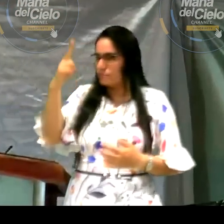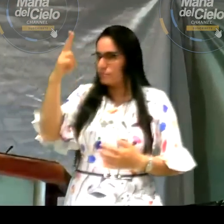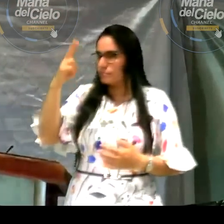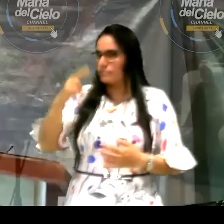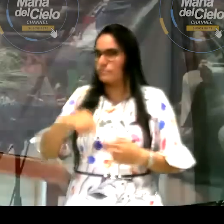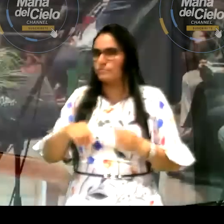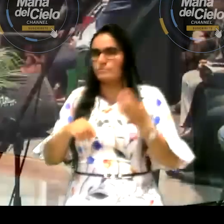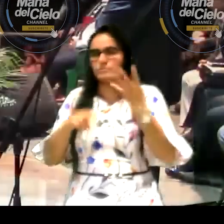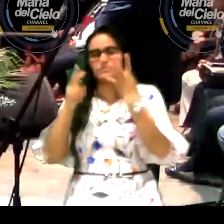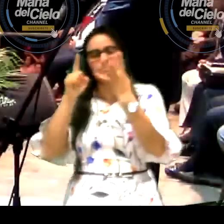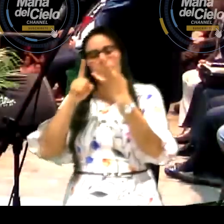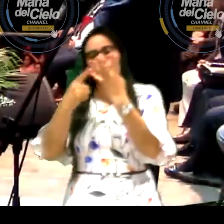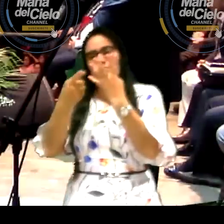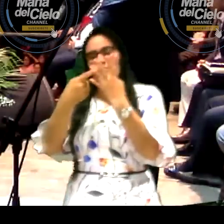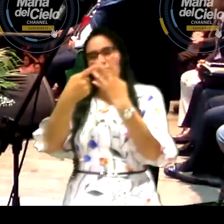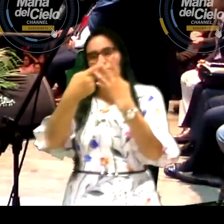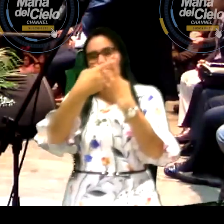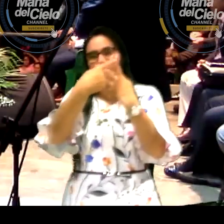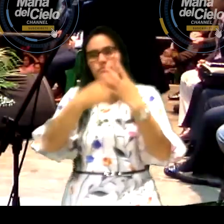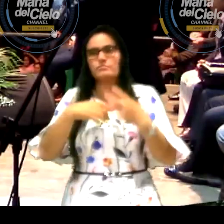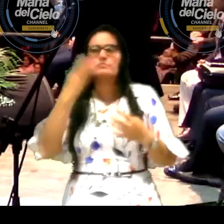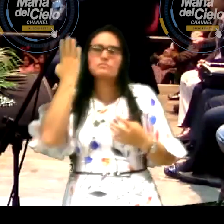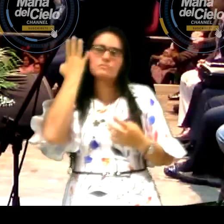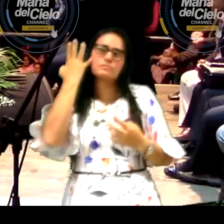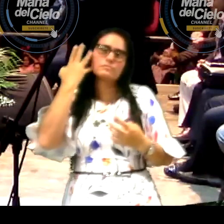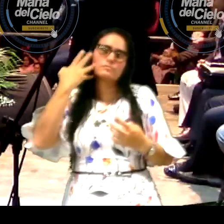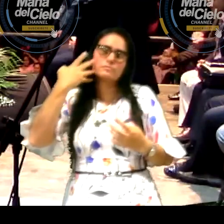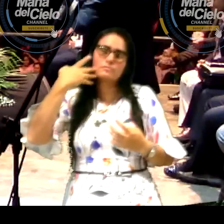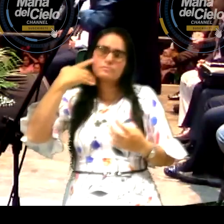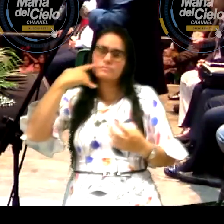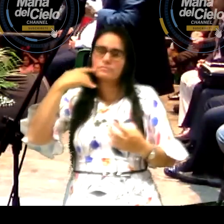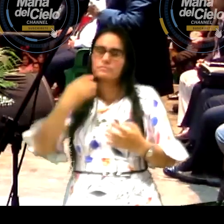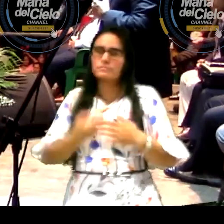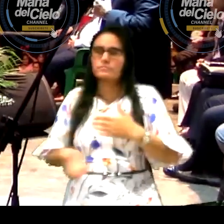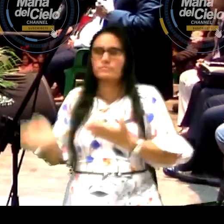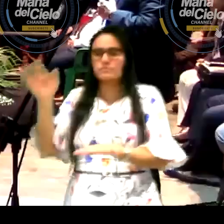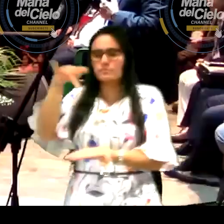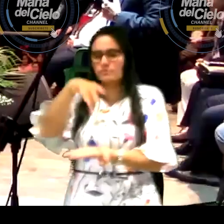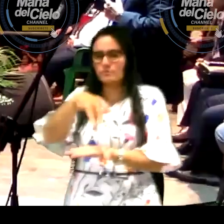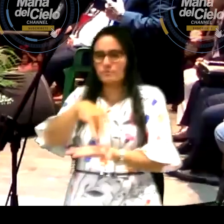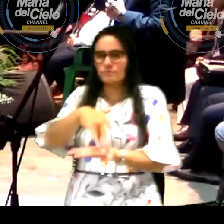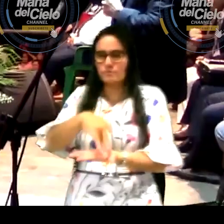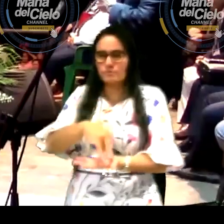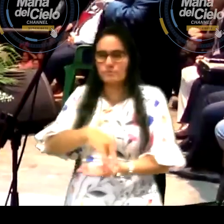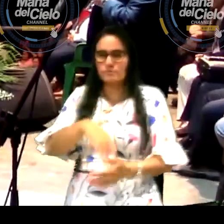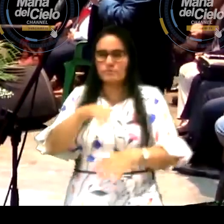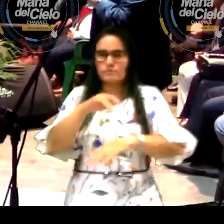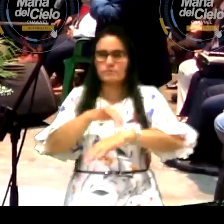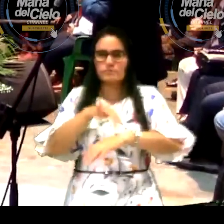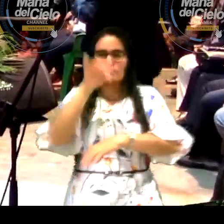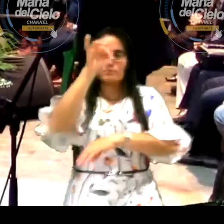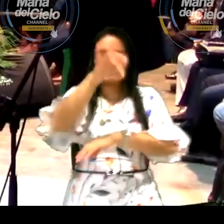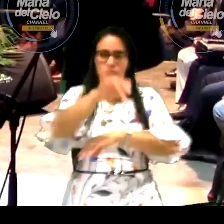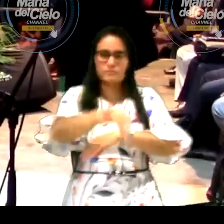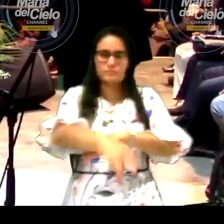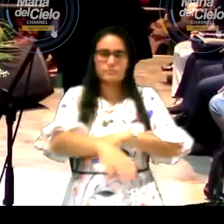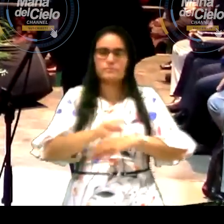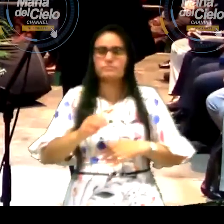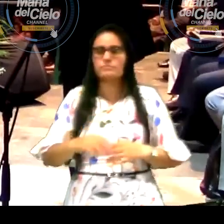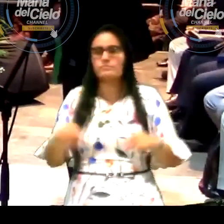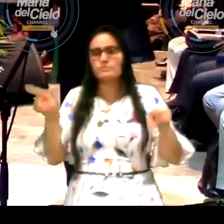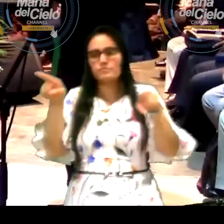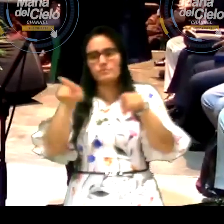después. Lo que quiere decir en la escena es que llegó tarde. Hay una de las hermanas del